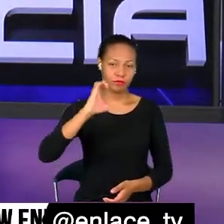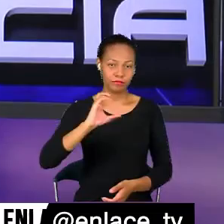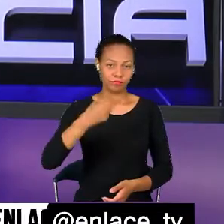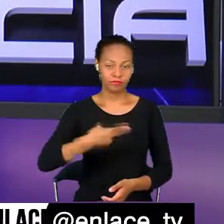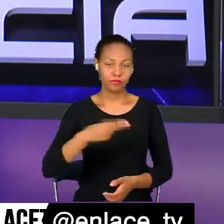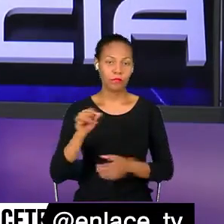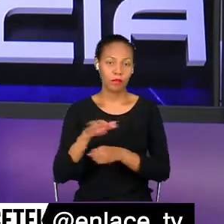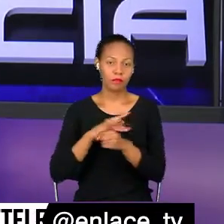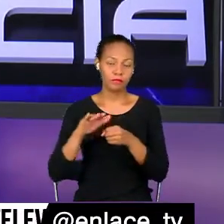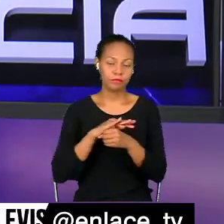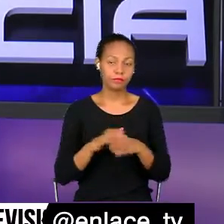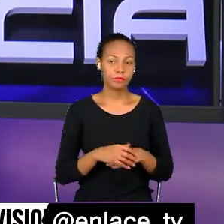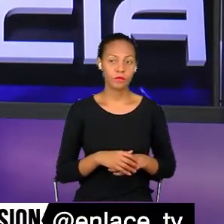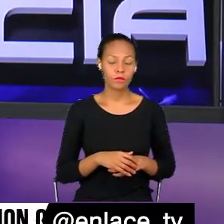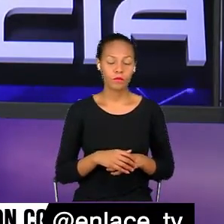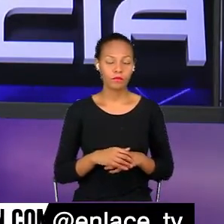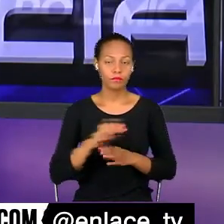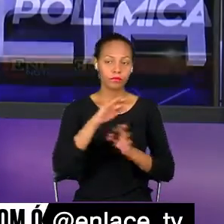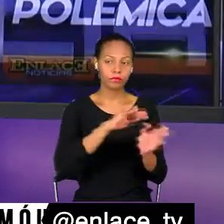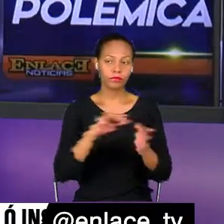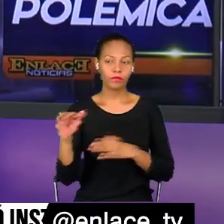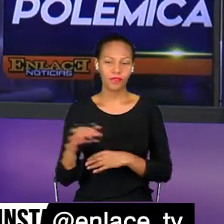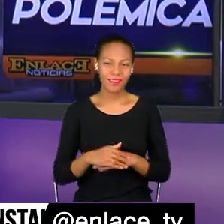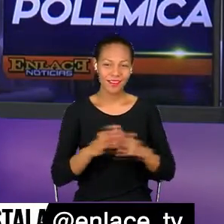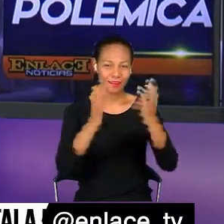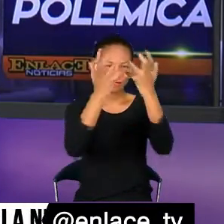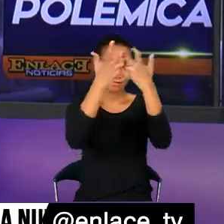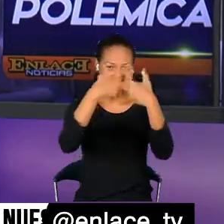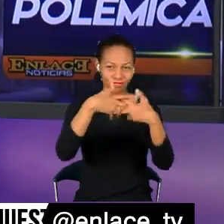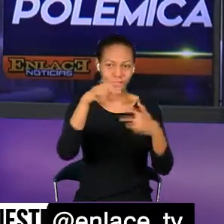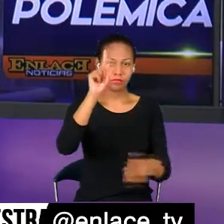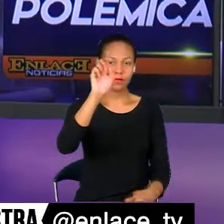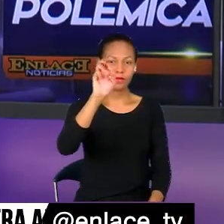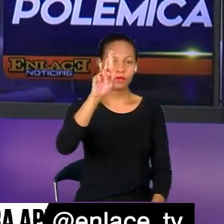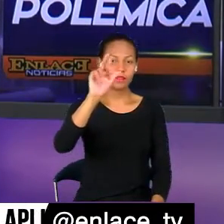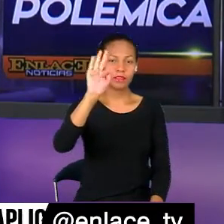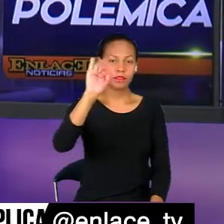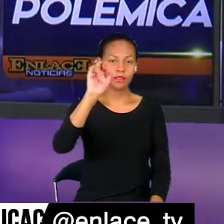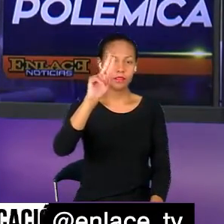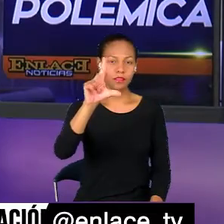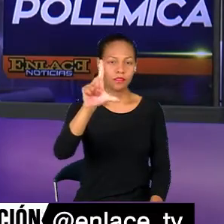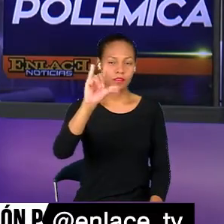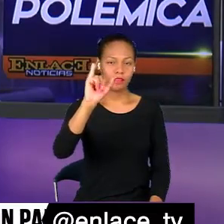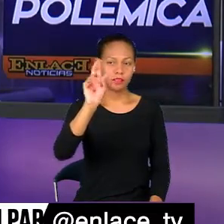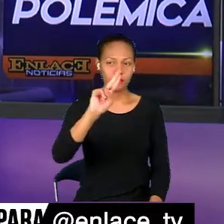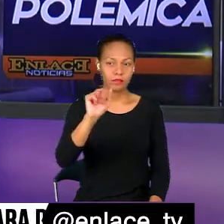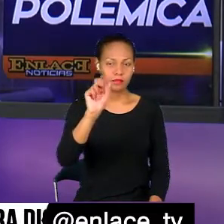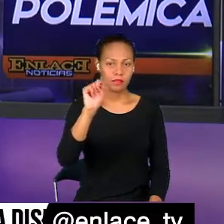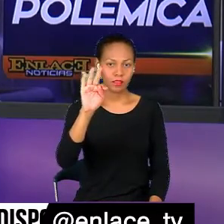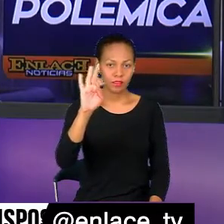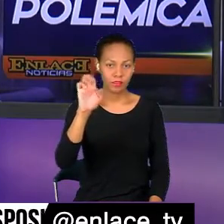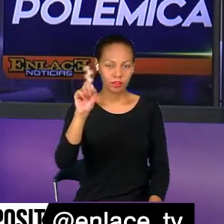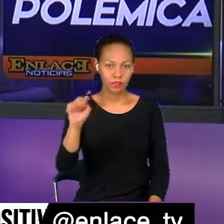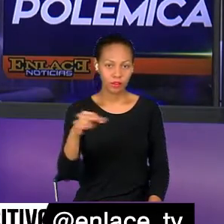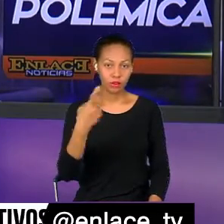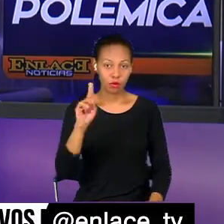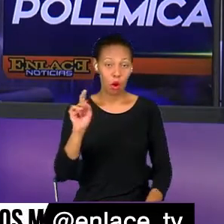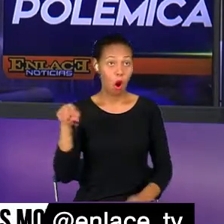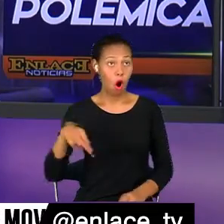Polémica entre los sindicatos de fertilizantes se dio hoy en la emisión de Enlace Radio 6 AM cuando se indagó sobre si esta factoría sigue en